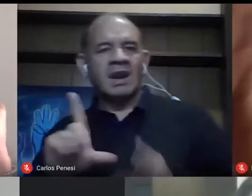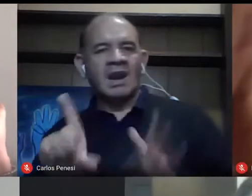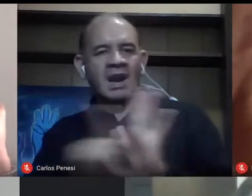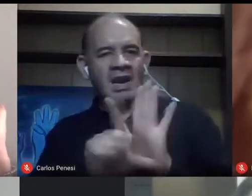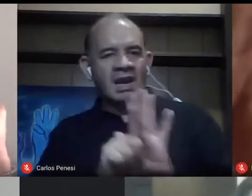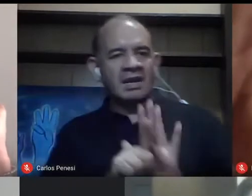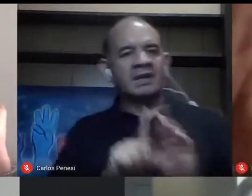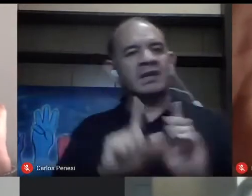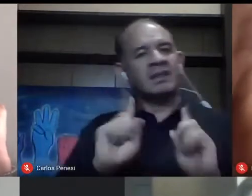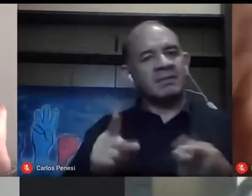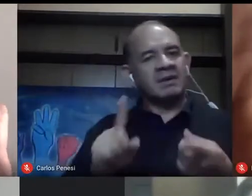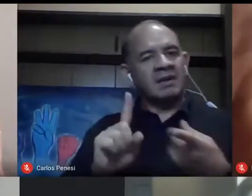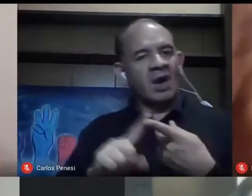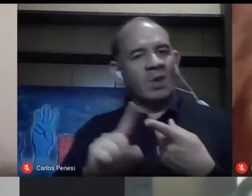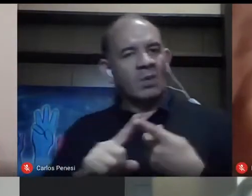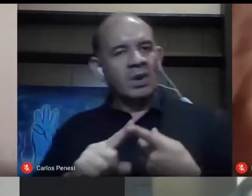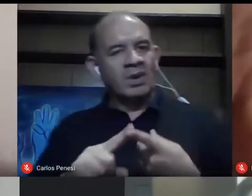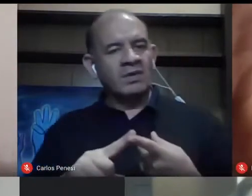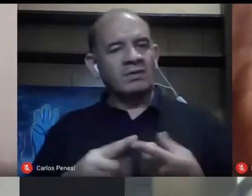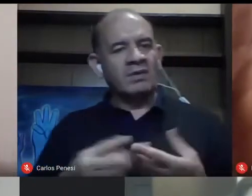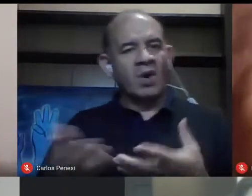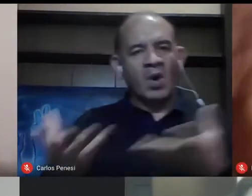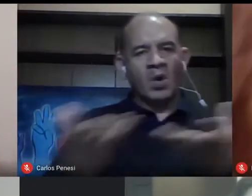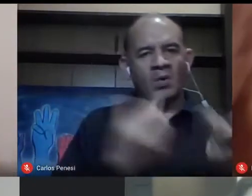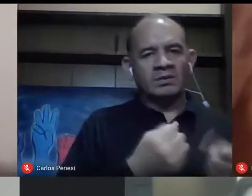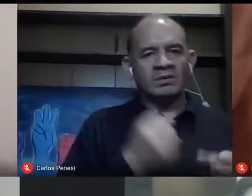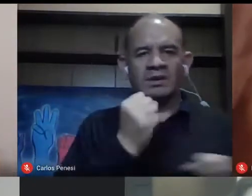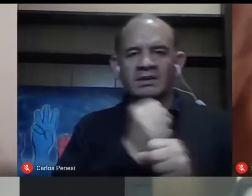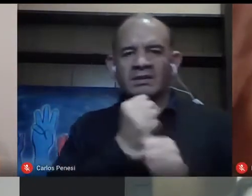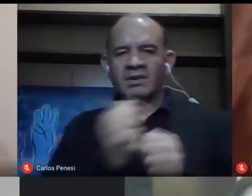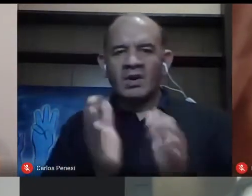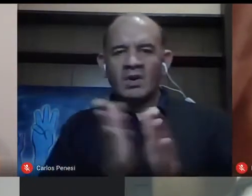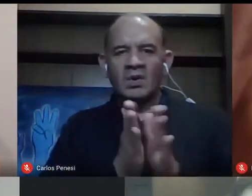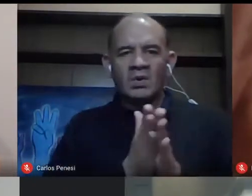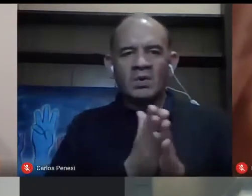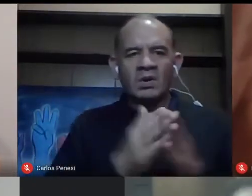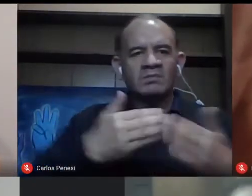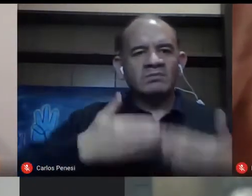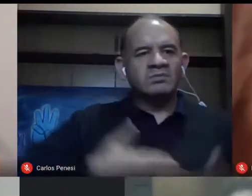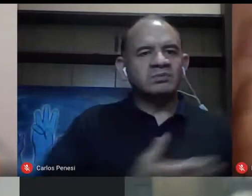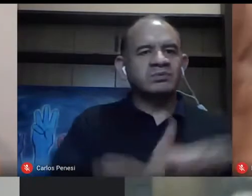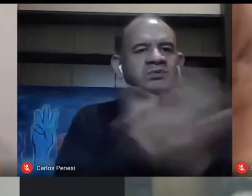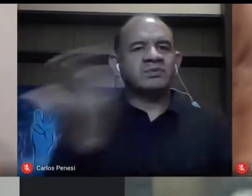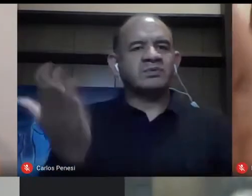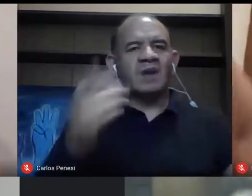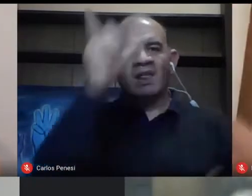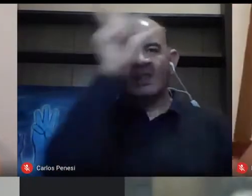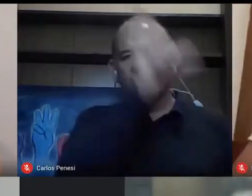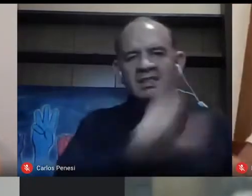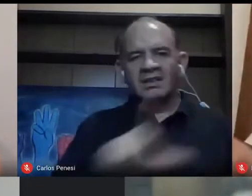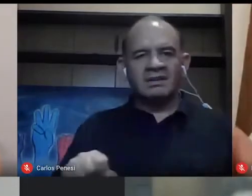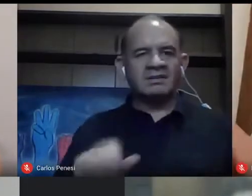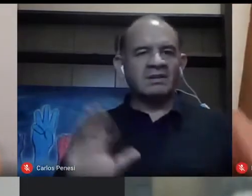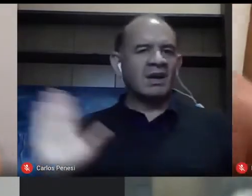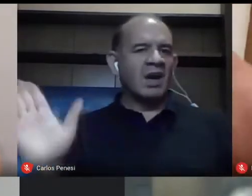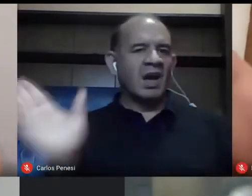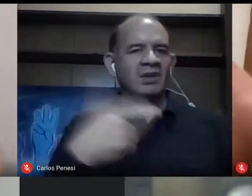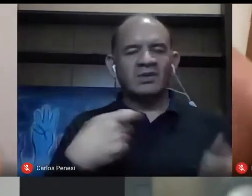El trabajo, digamos, de alcance federal o con todas las